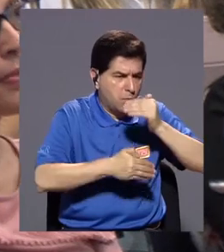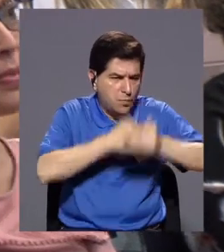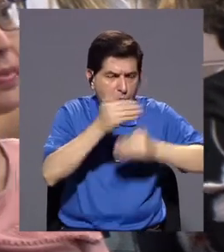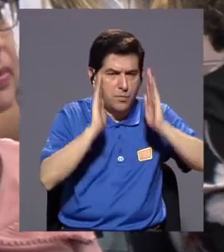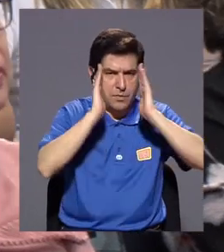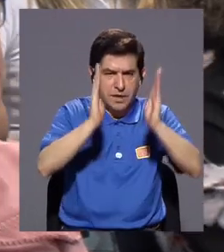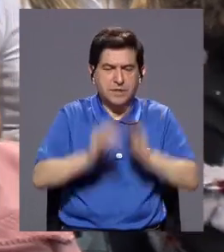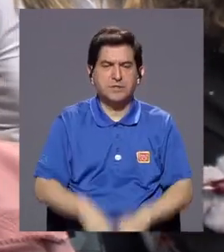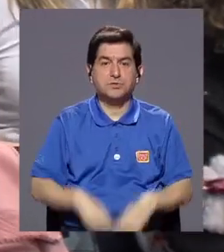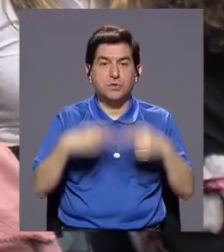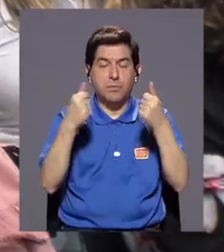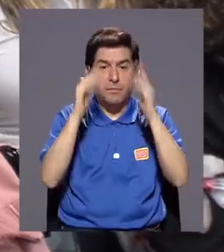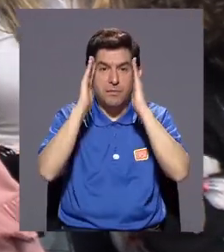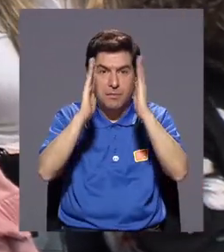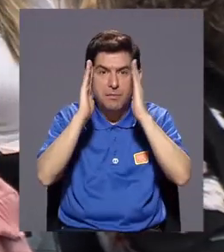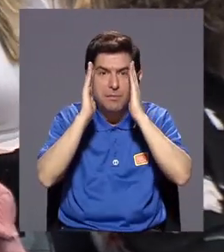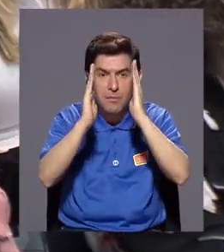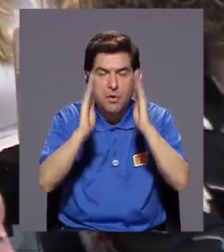atención de urgencias